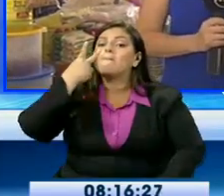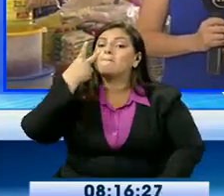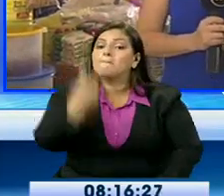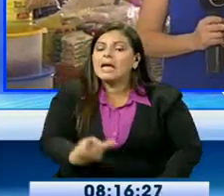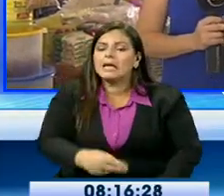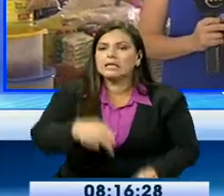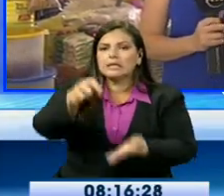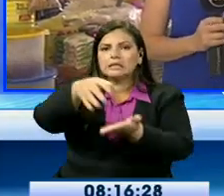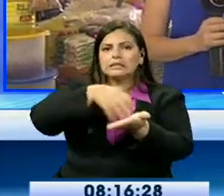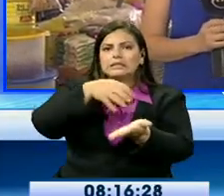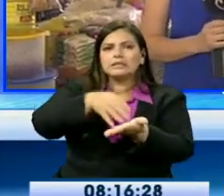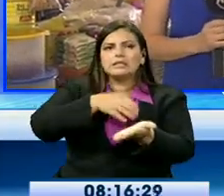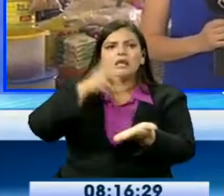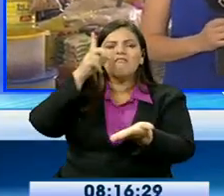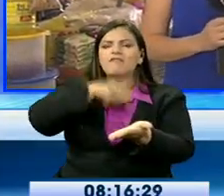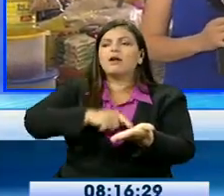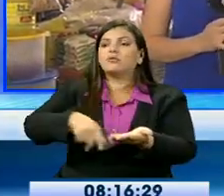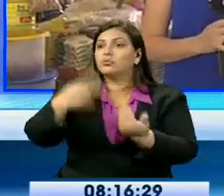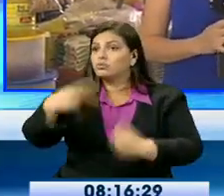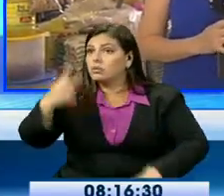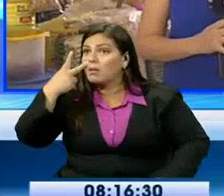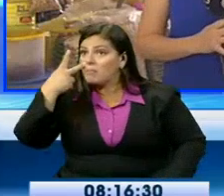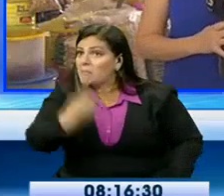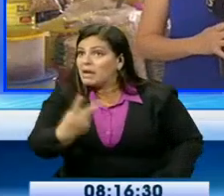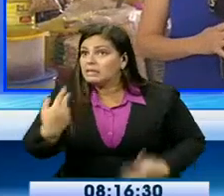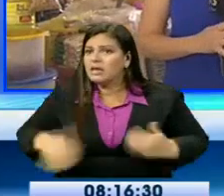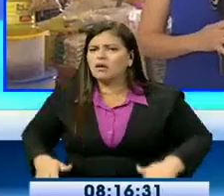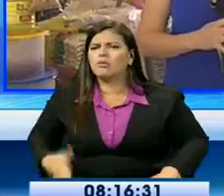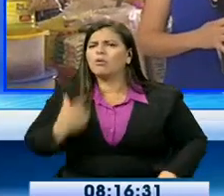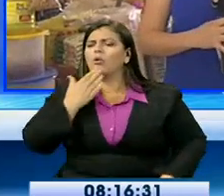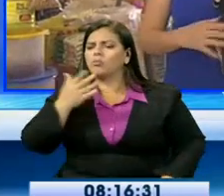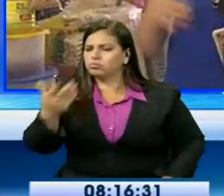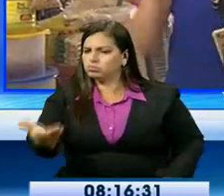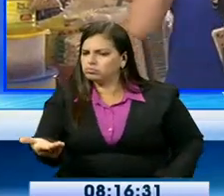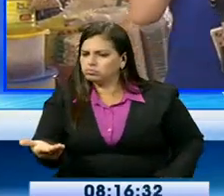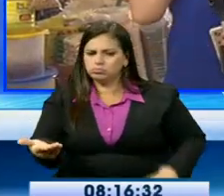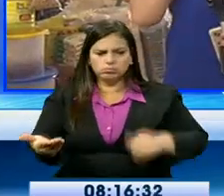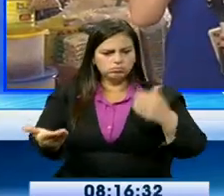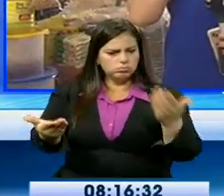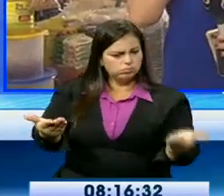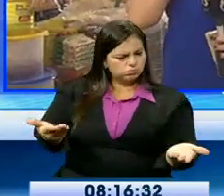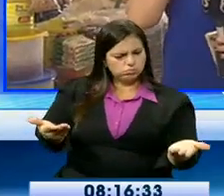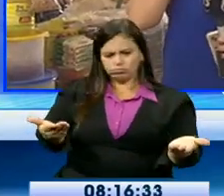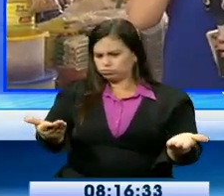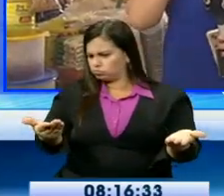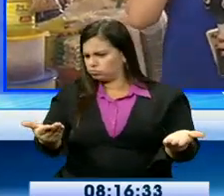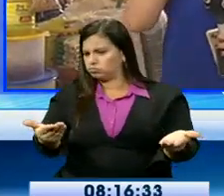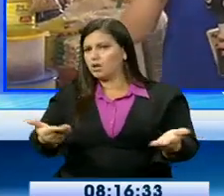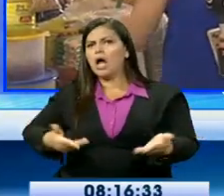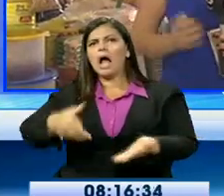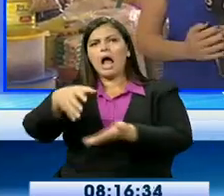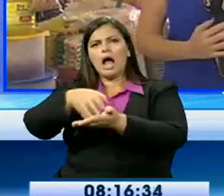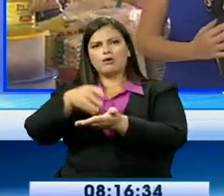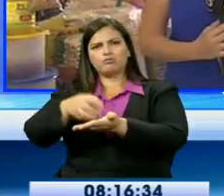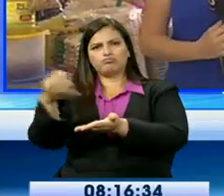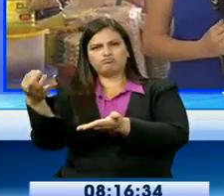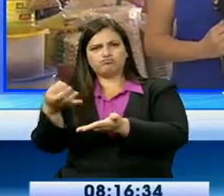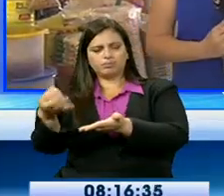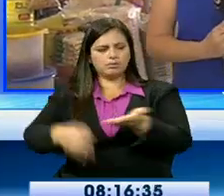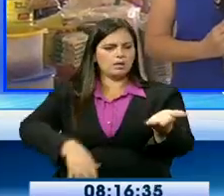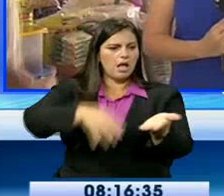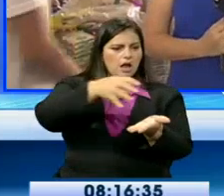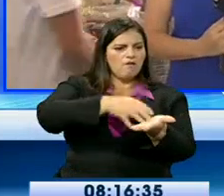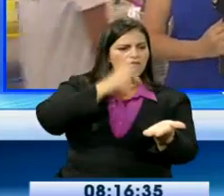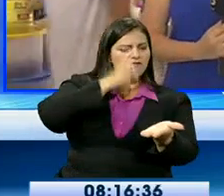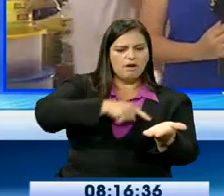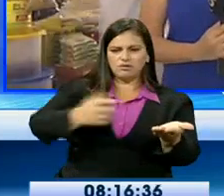porque ¿cuál es la diferencia entre el uno y el otro? Claro, señor, al momento de comprar, que la gente pueda reconocer. Exacto. El señor que habló con usted dice,